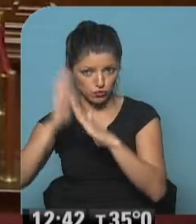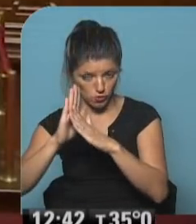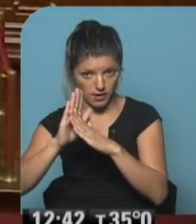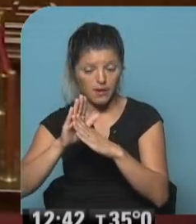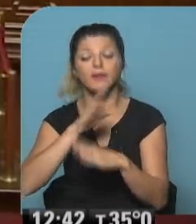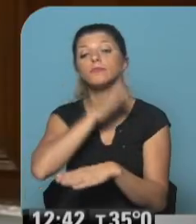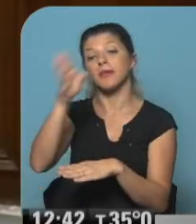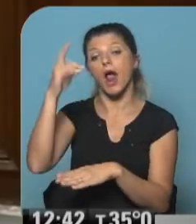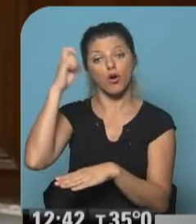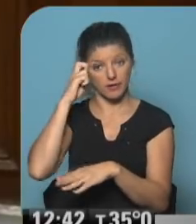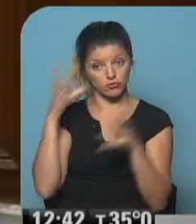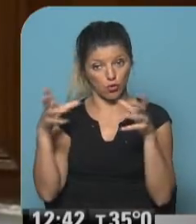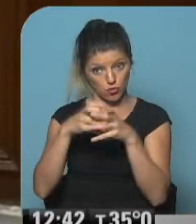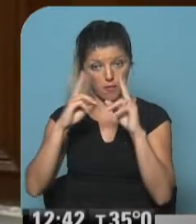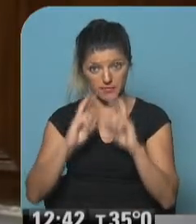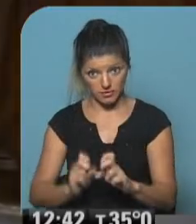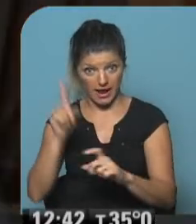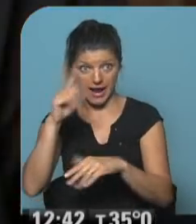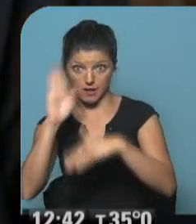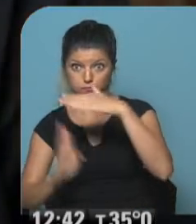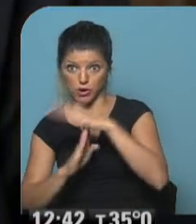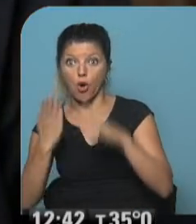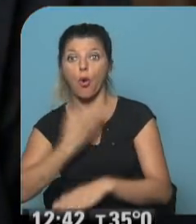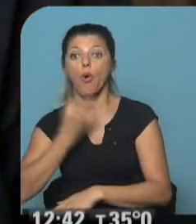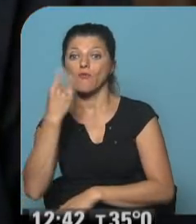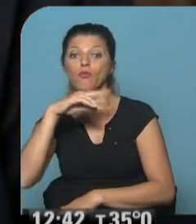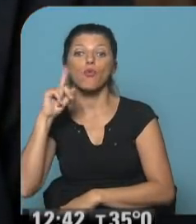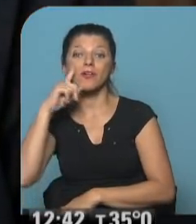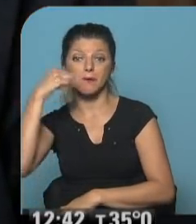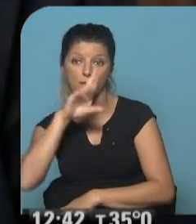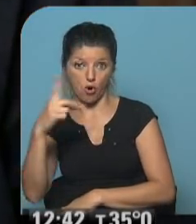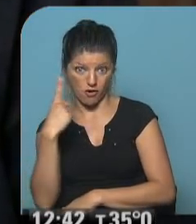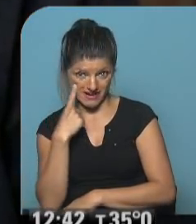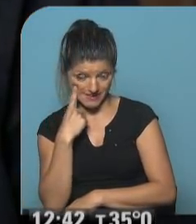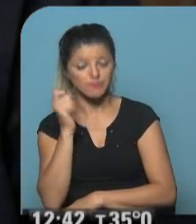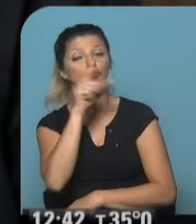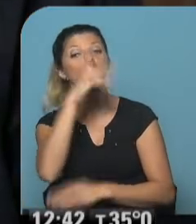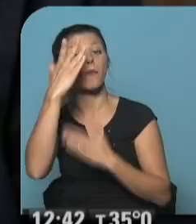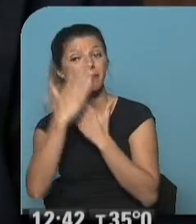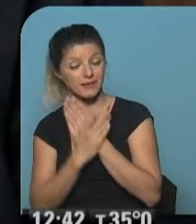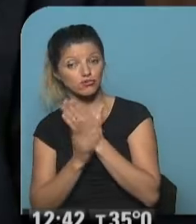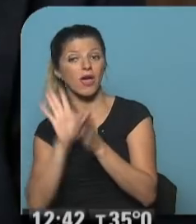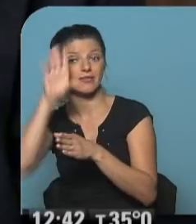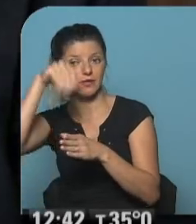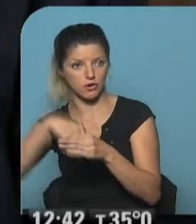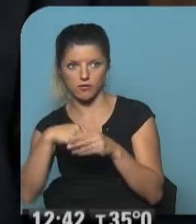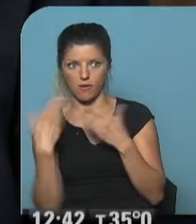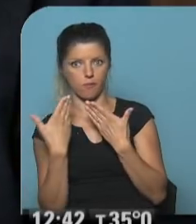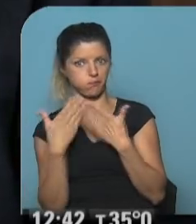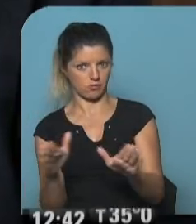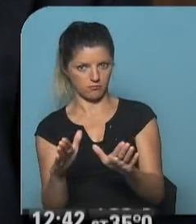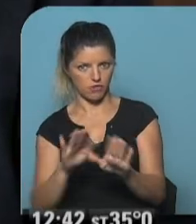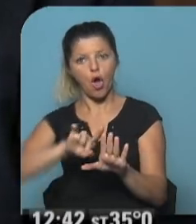del Congreso manejada por el fujimorismo. Su ministro del Interior, Carlos Basombrío, renunció y